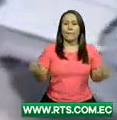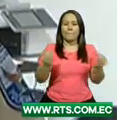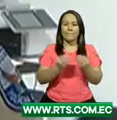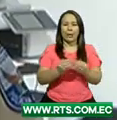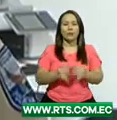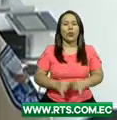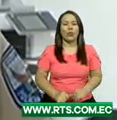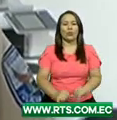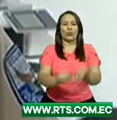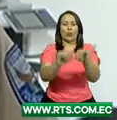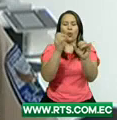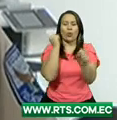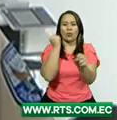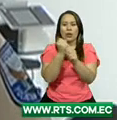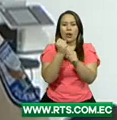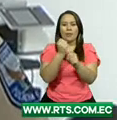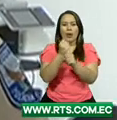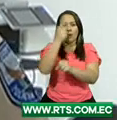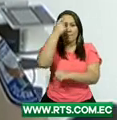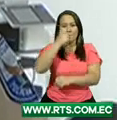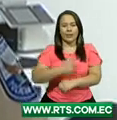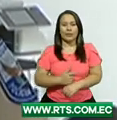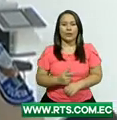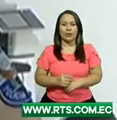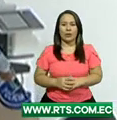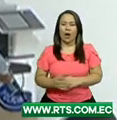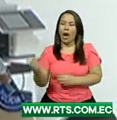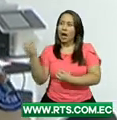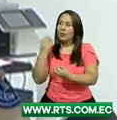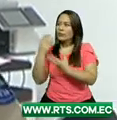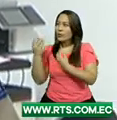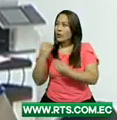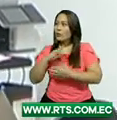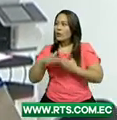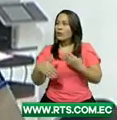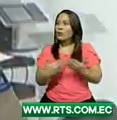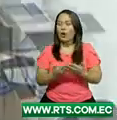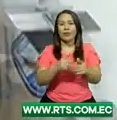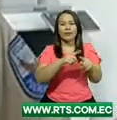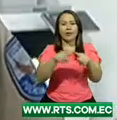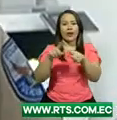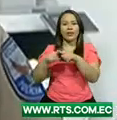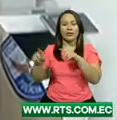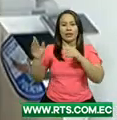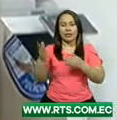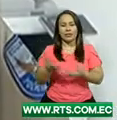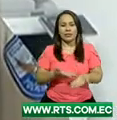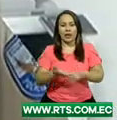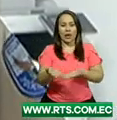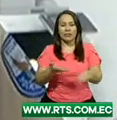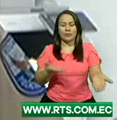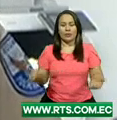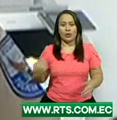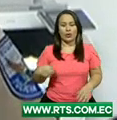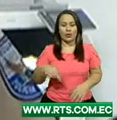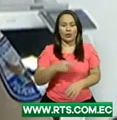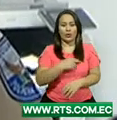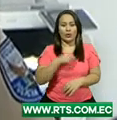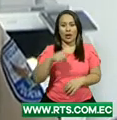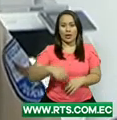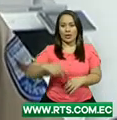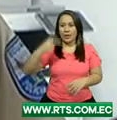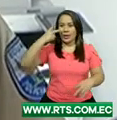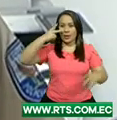operativos con el personal perteneciente al distrito de los de diferentes servicios nosotros con estos vídeos